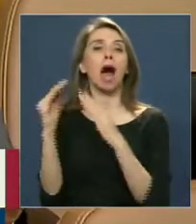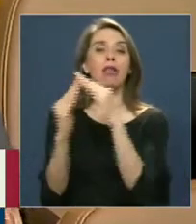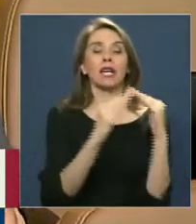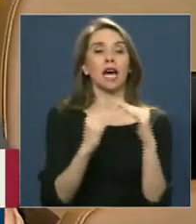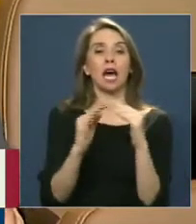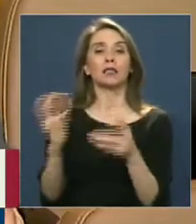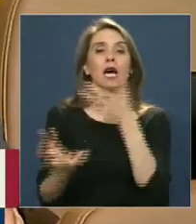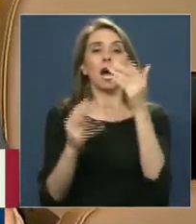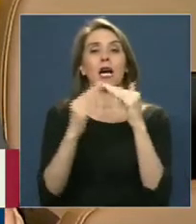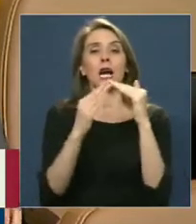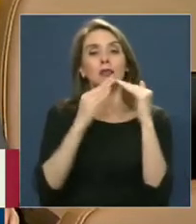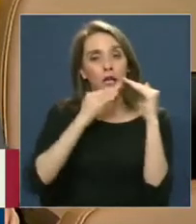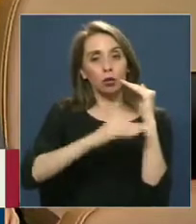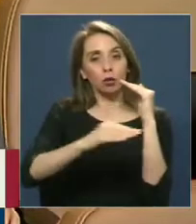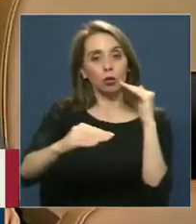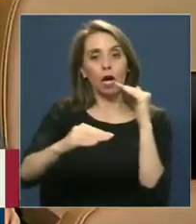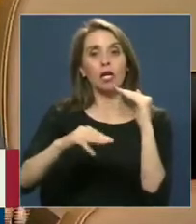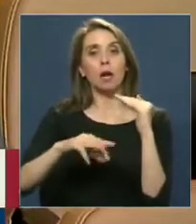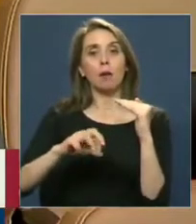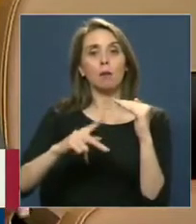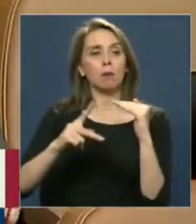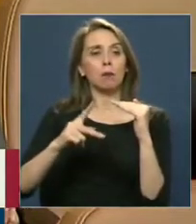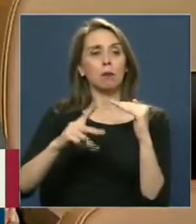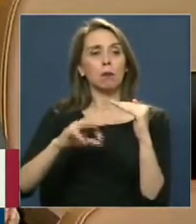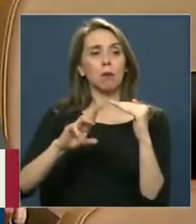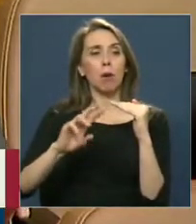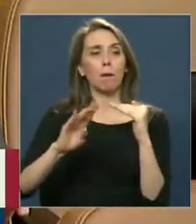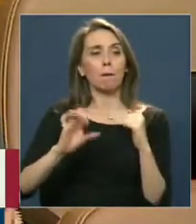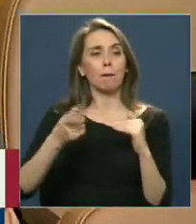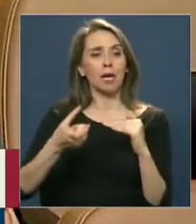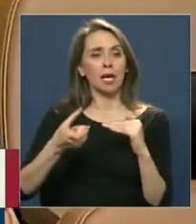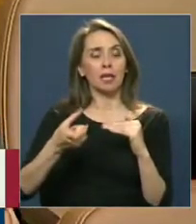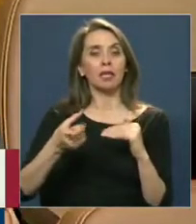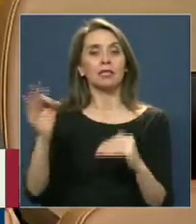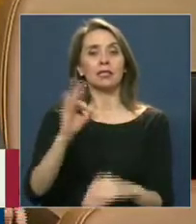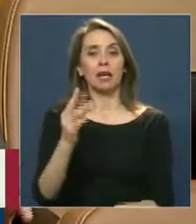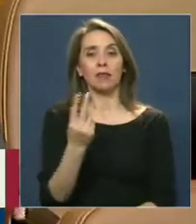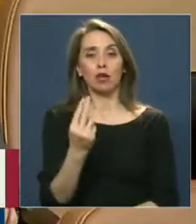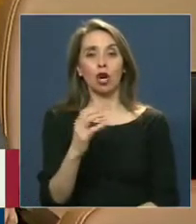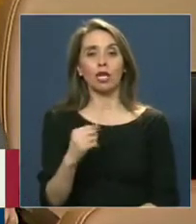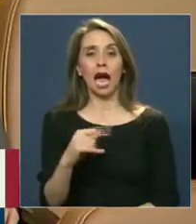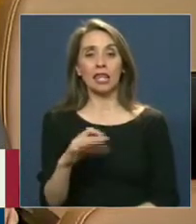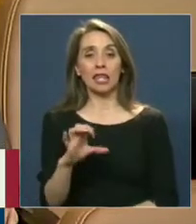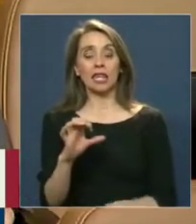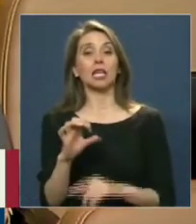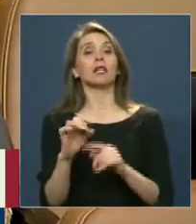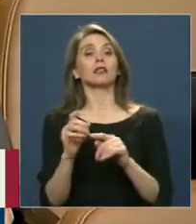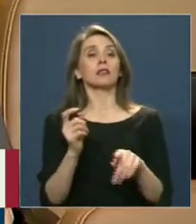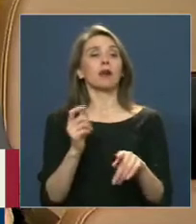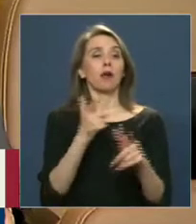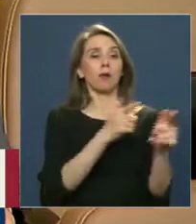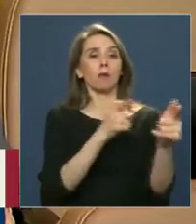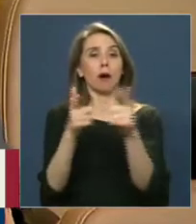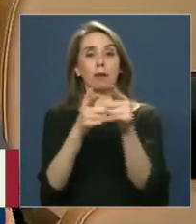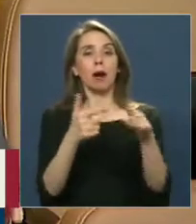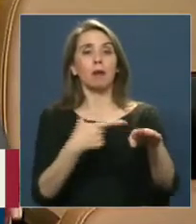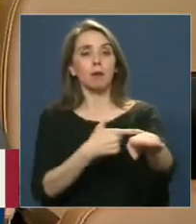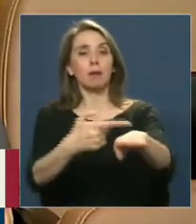desconocido, incendio en escuela rural del sector Monger. Sábado 12 en Cañete, desconocidos atacan con disparos